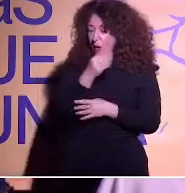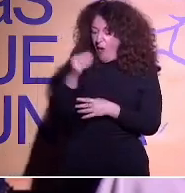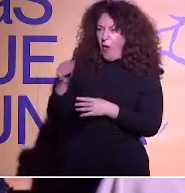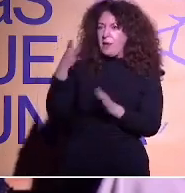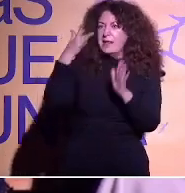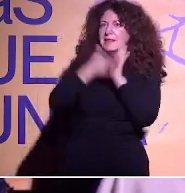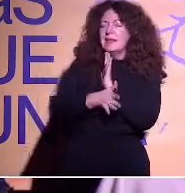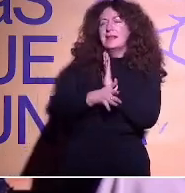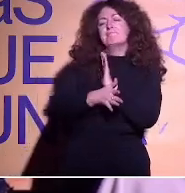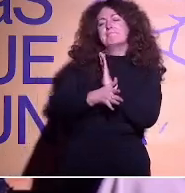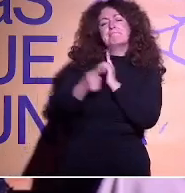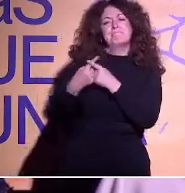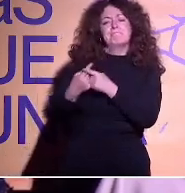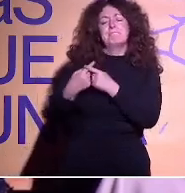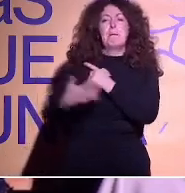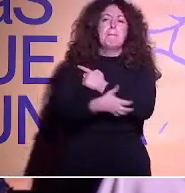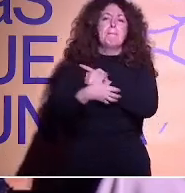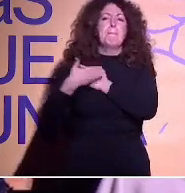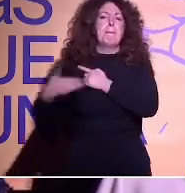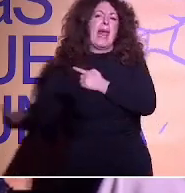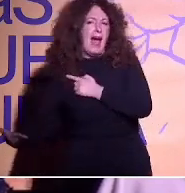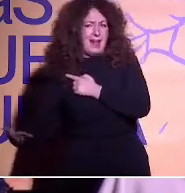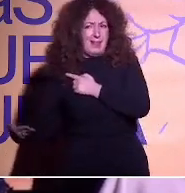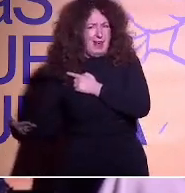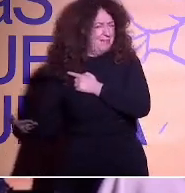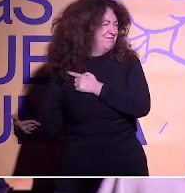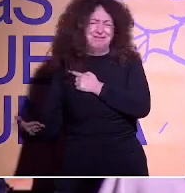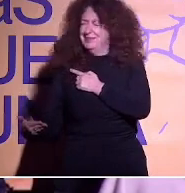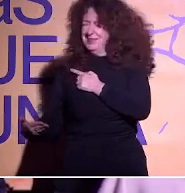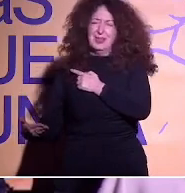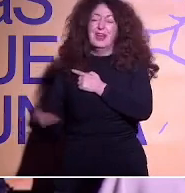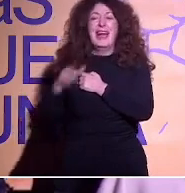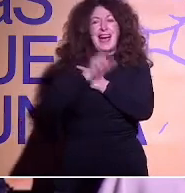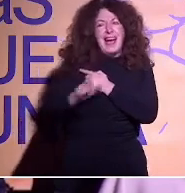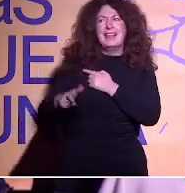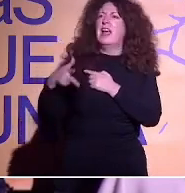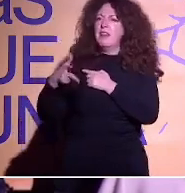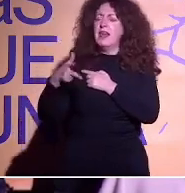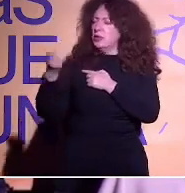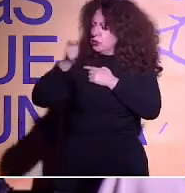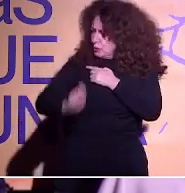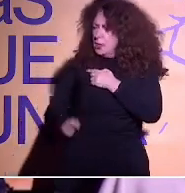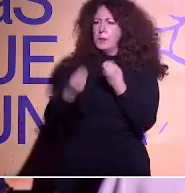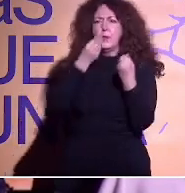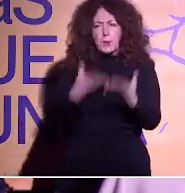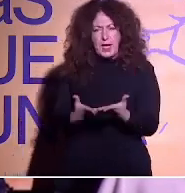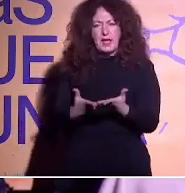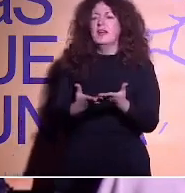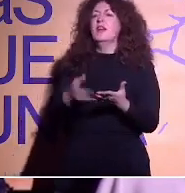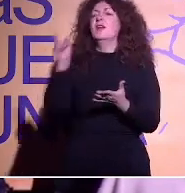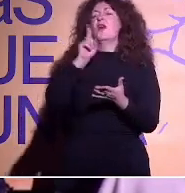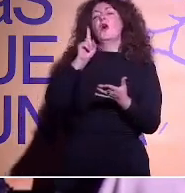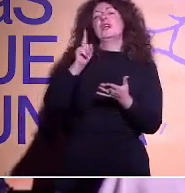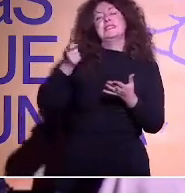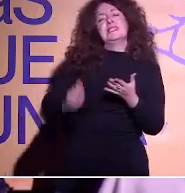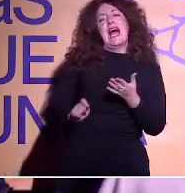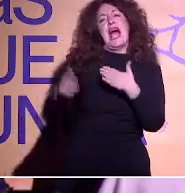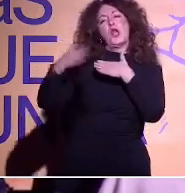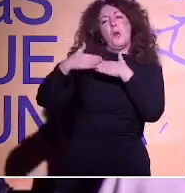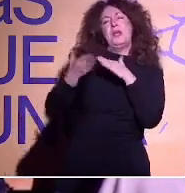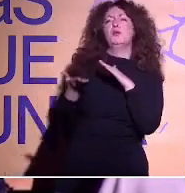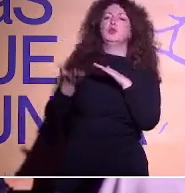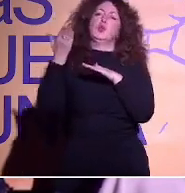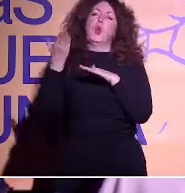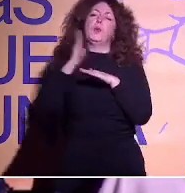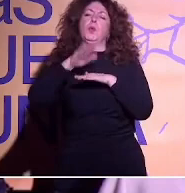No puede ser una condena a la precariedad que la gente tiene derecho a buenos salarios que no basta con subir el salario mínimo